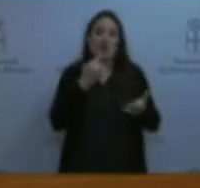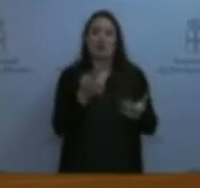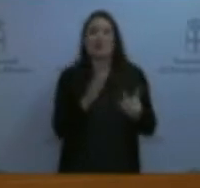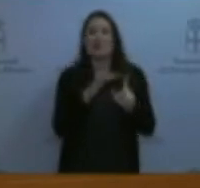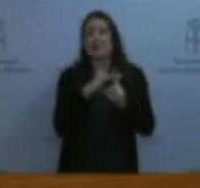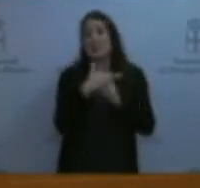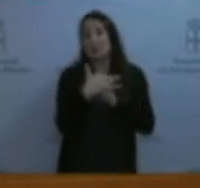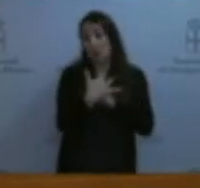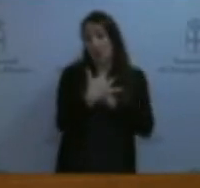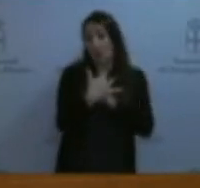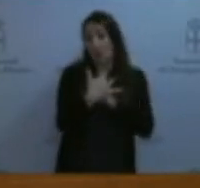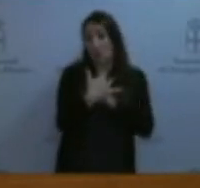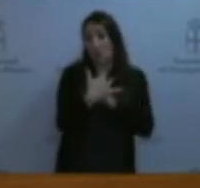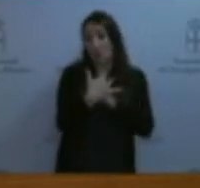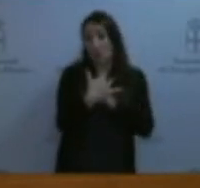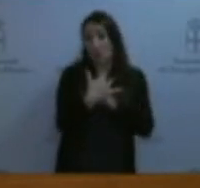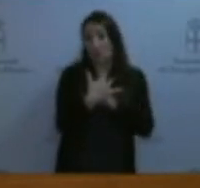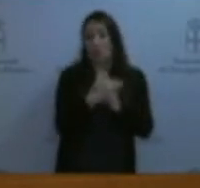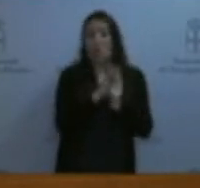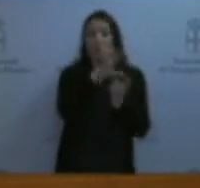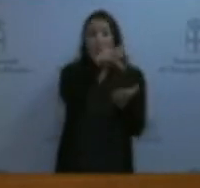están ubicados los medidores,